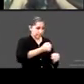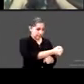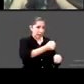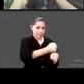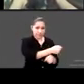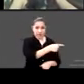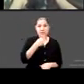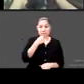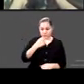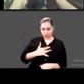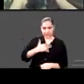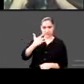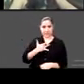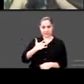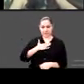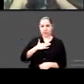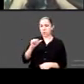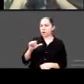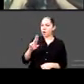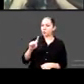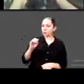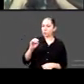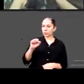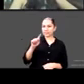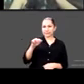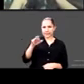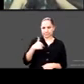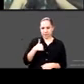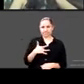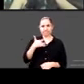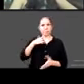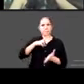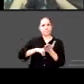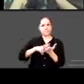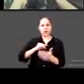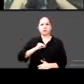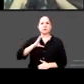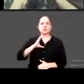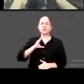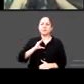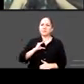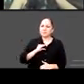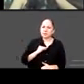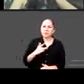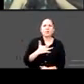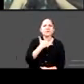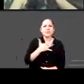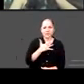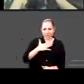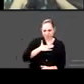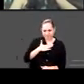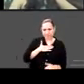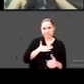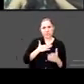ser difícil que a través del tiempo logre ir cuidando su propio cuerpo. Y la autoestima y autoimagen son pilares